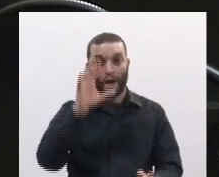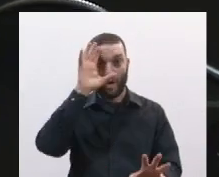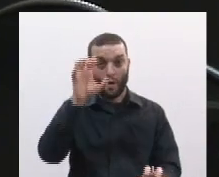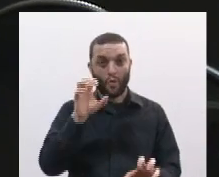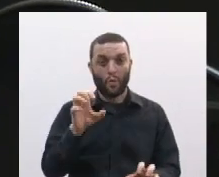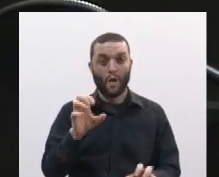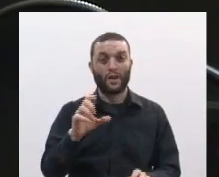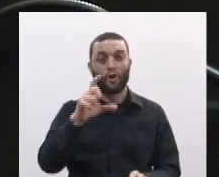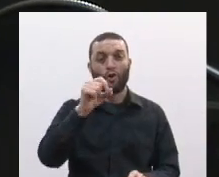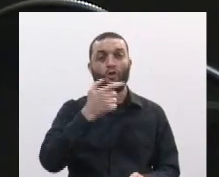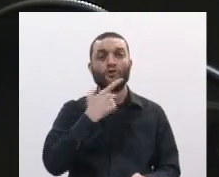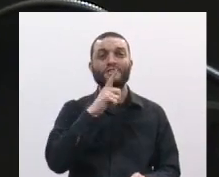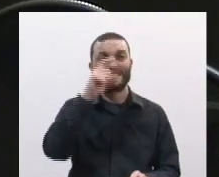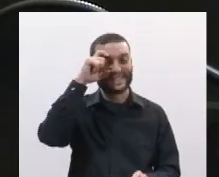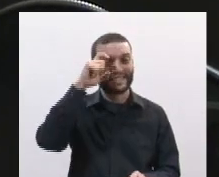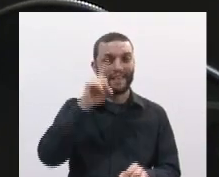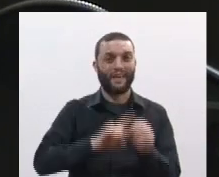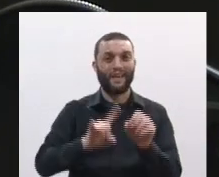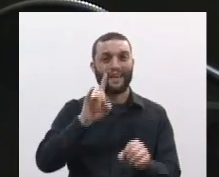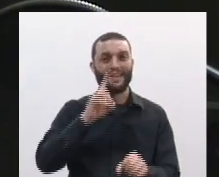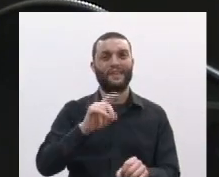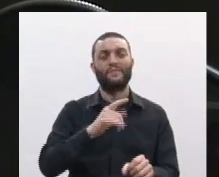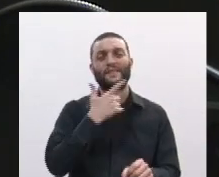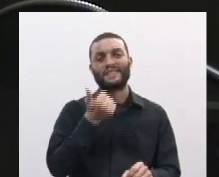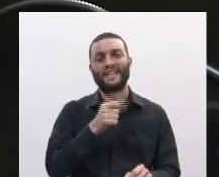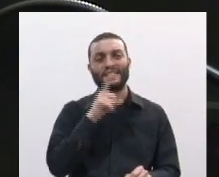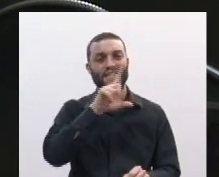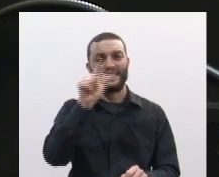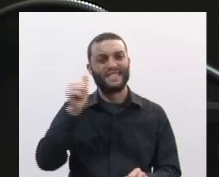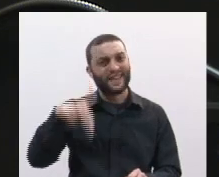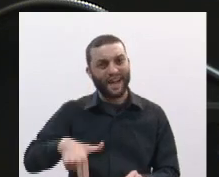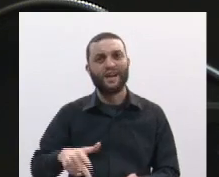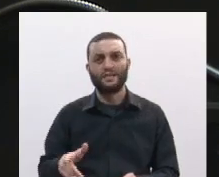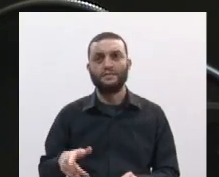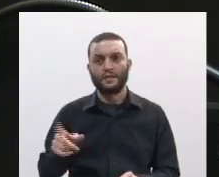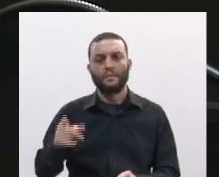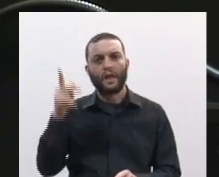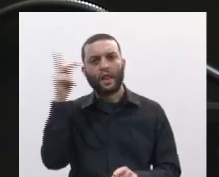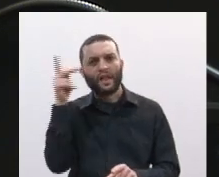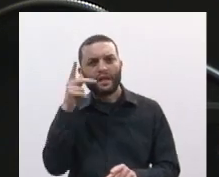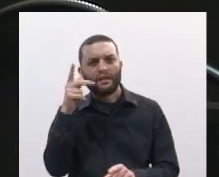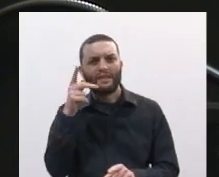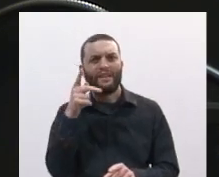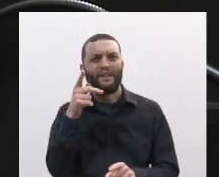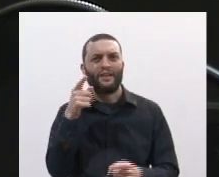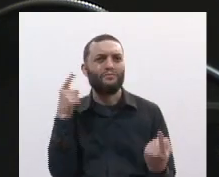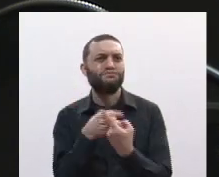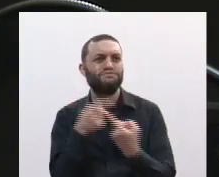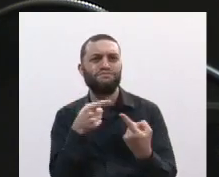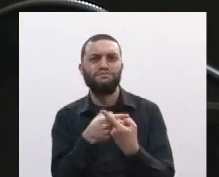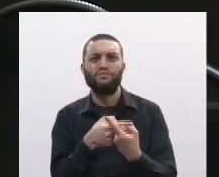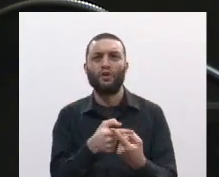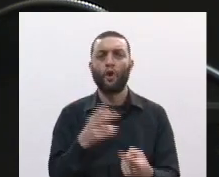Costec y Santillán, y cuando tuvo aquella discusión muy grande con las autoridades de la Policía Federal y